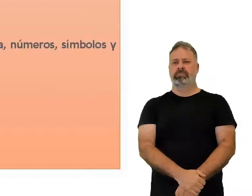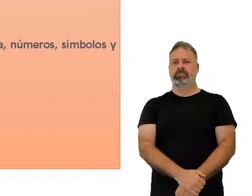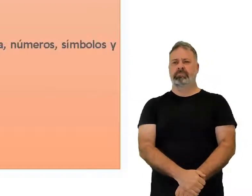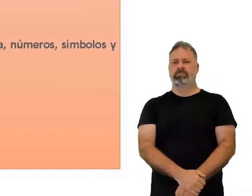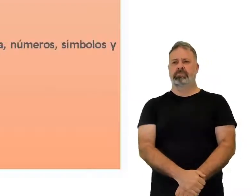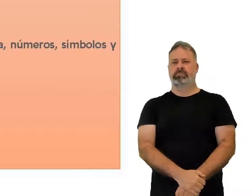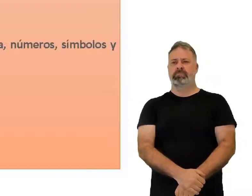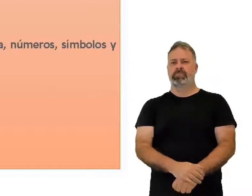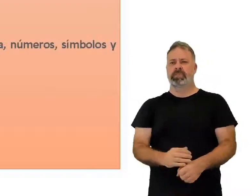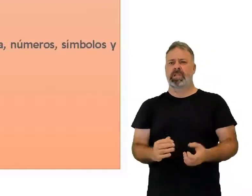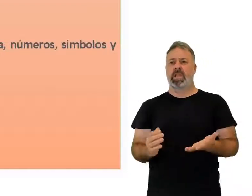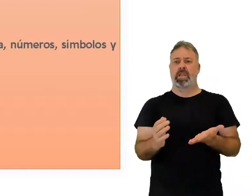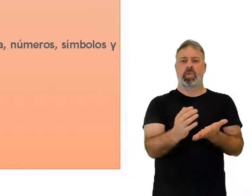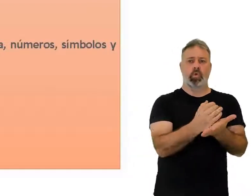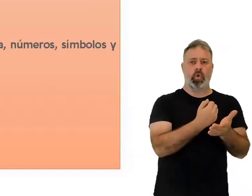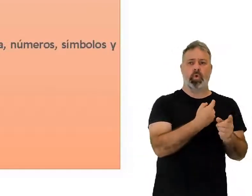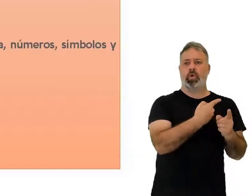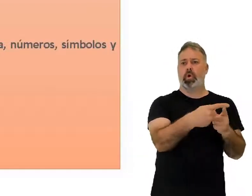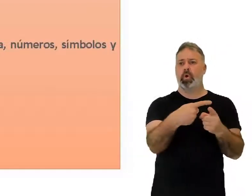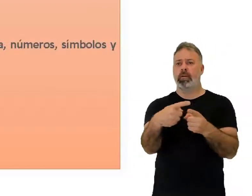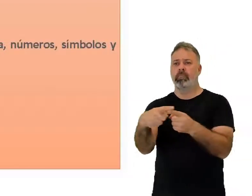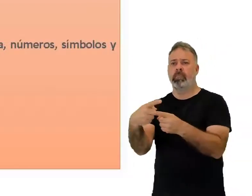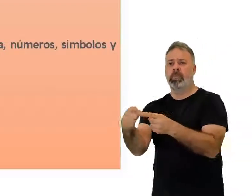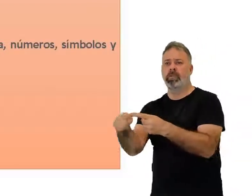de todos los aspectos de la cultura.